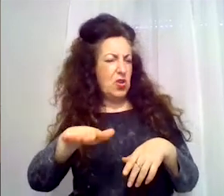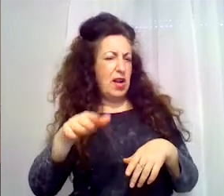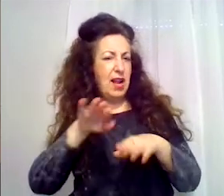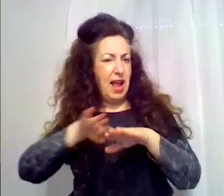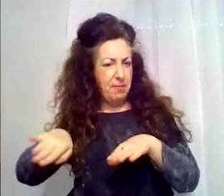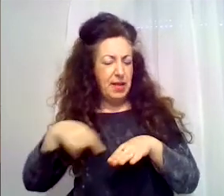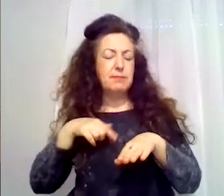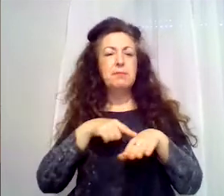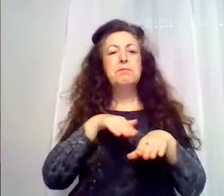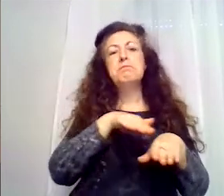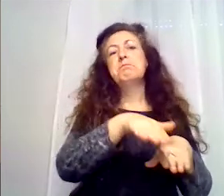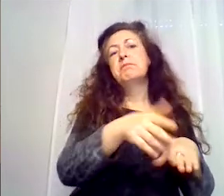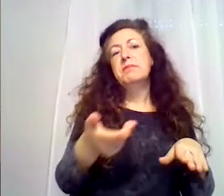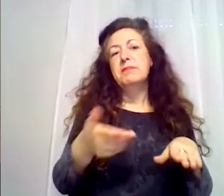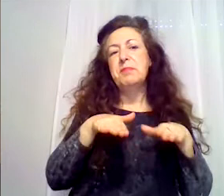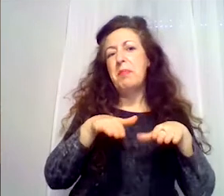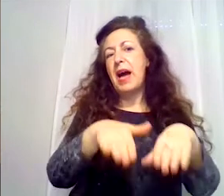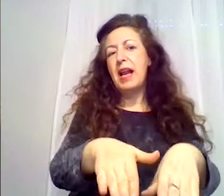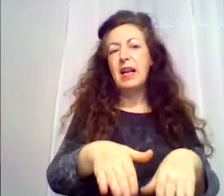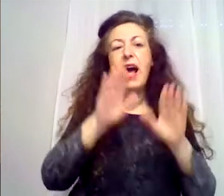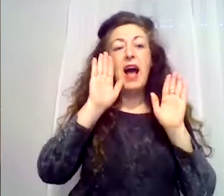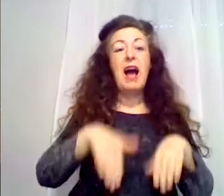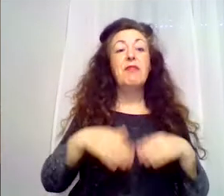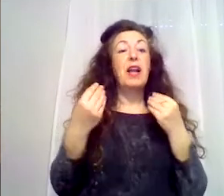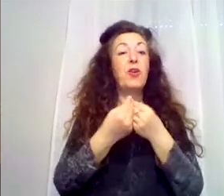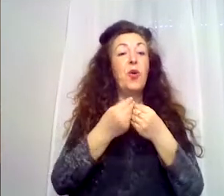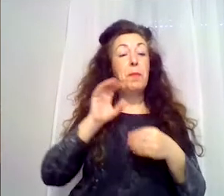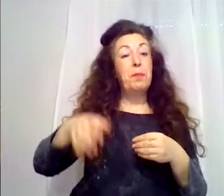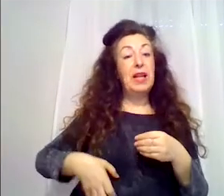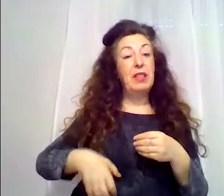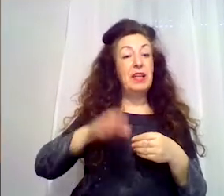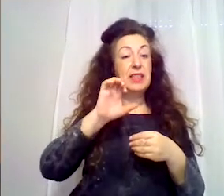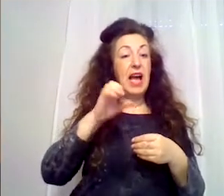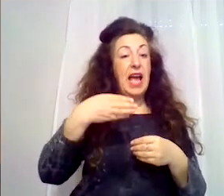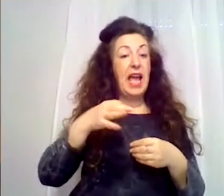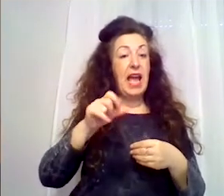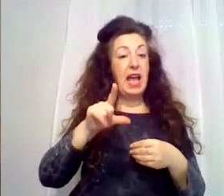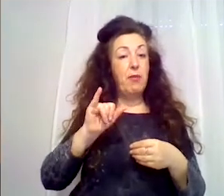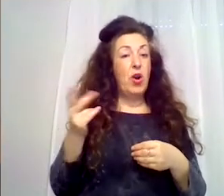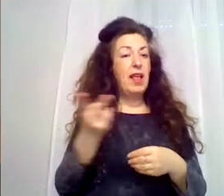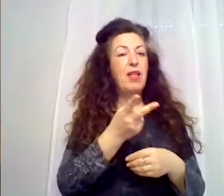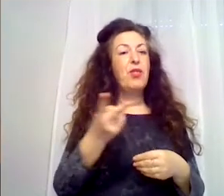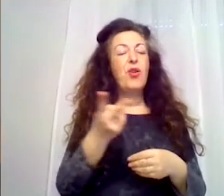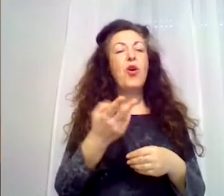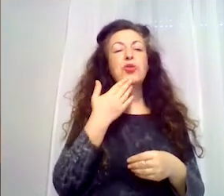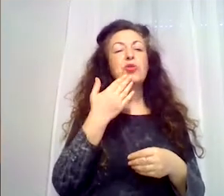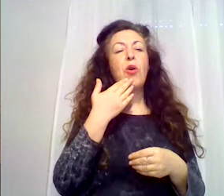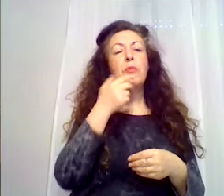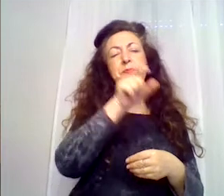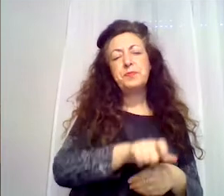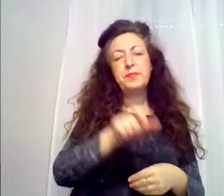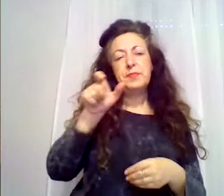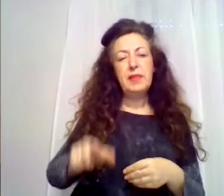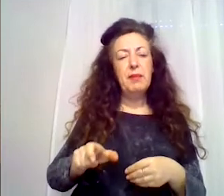hobby, de historia paralela, vital a mis circunstancias profesionales y mis circunstancias habituales, y